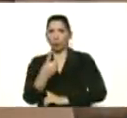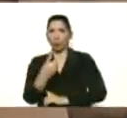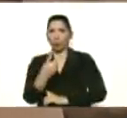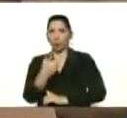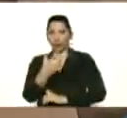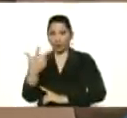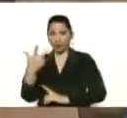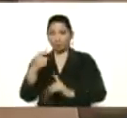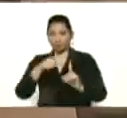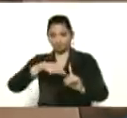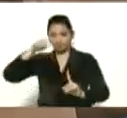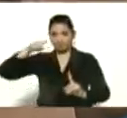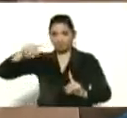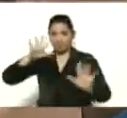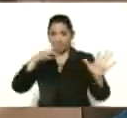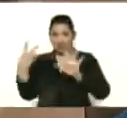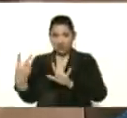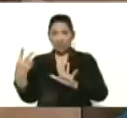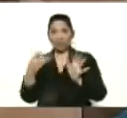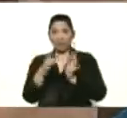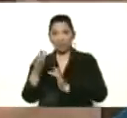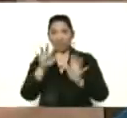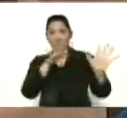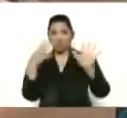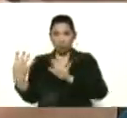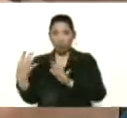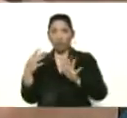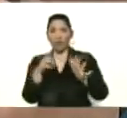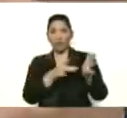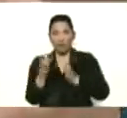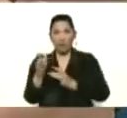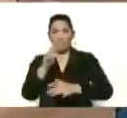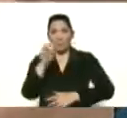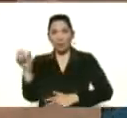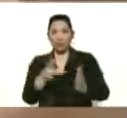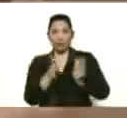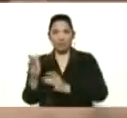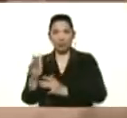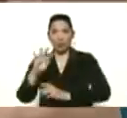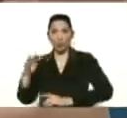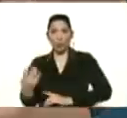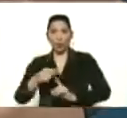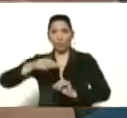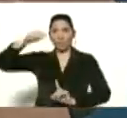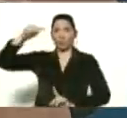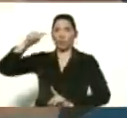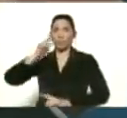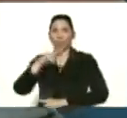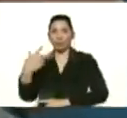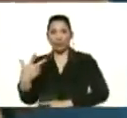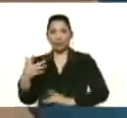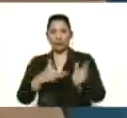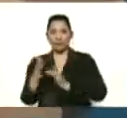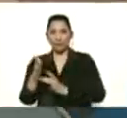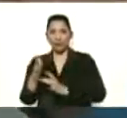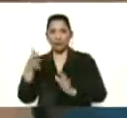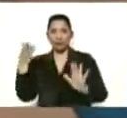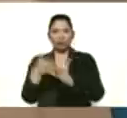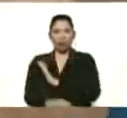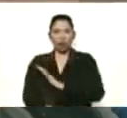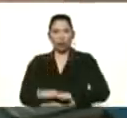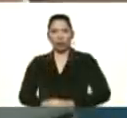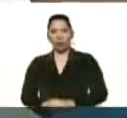Estos 3 picos que están aquí, el del 17 de abril, 19 de abril, 20 de abril y el cuarto pico, el del 23 de abril, se refiere